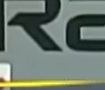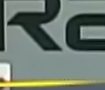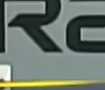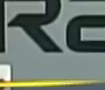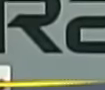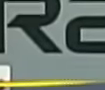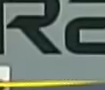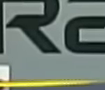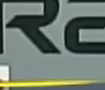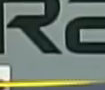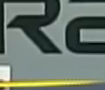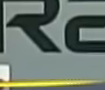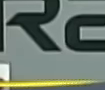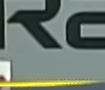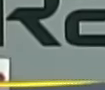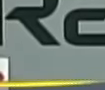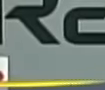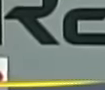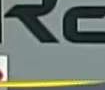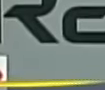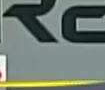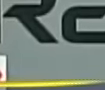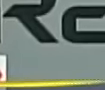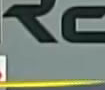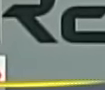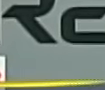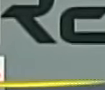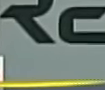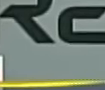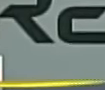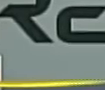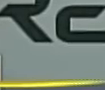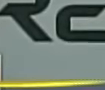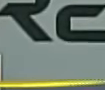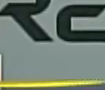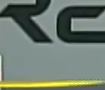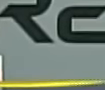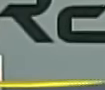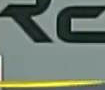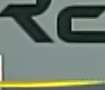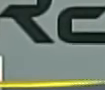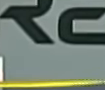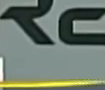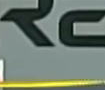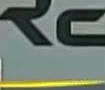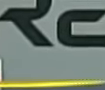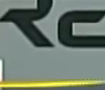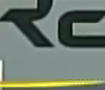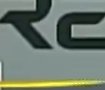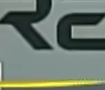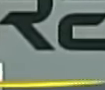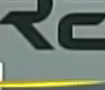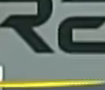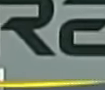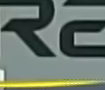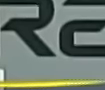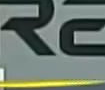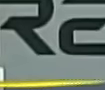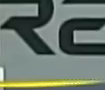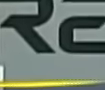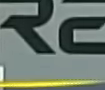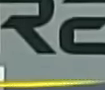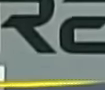patria, la República Bolivariana de Venezuela, y sin lugar a duda donde existe el mejor